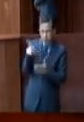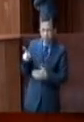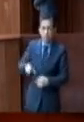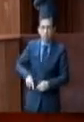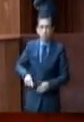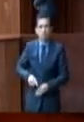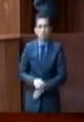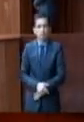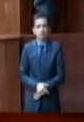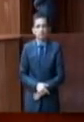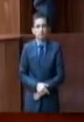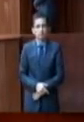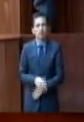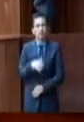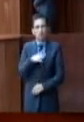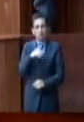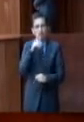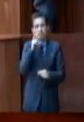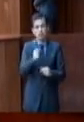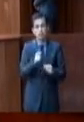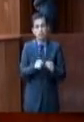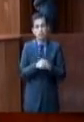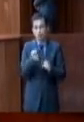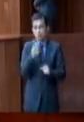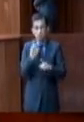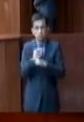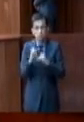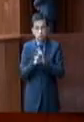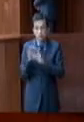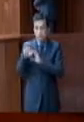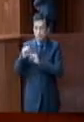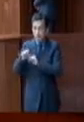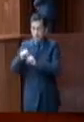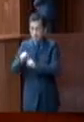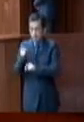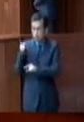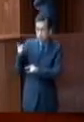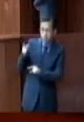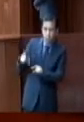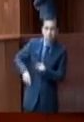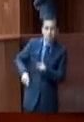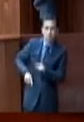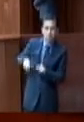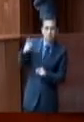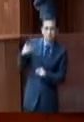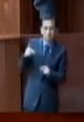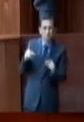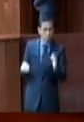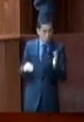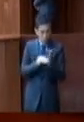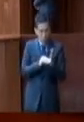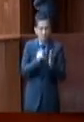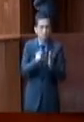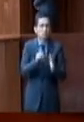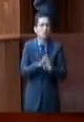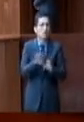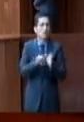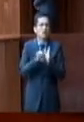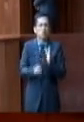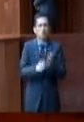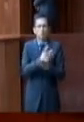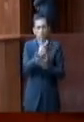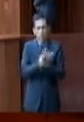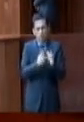decir adoptan logros gubernamentales y los difunden como es el tema del programa nacional de vivienda